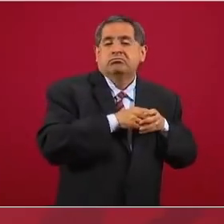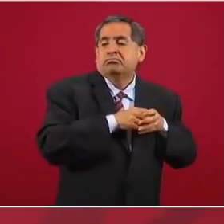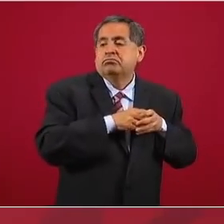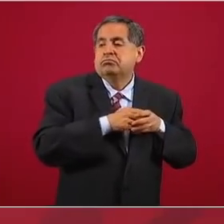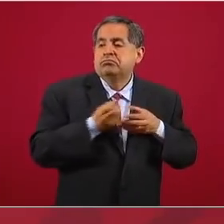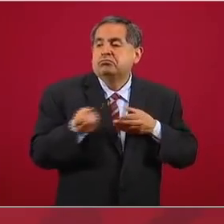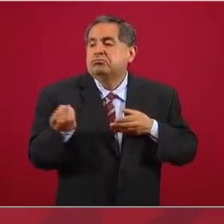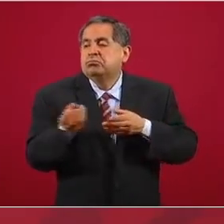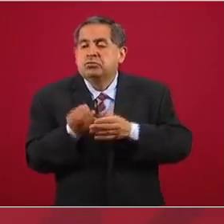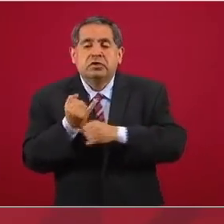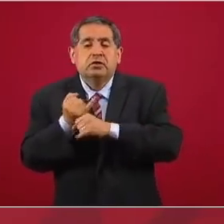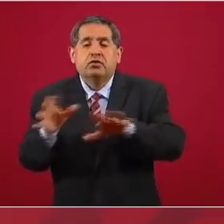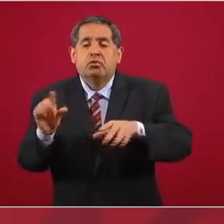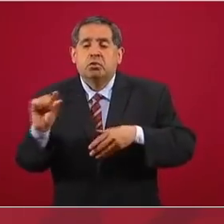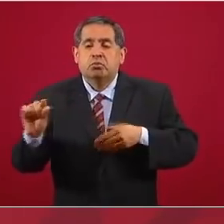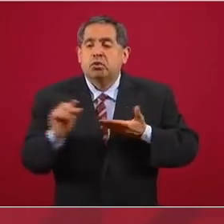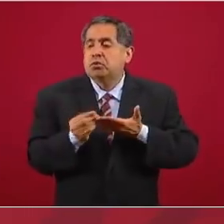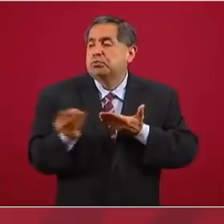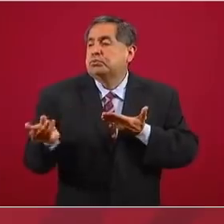mandamases,